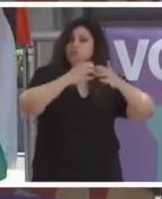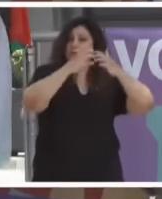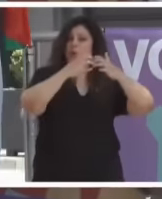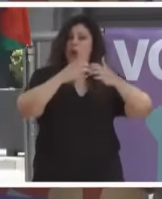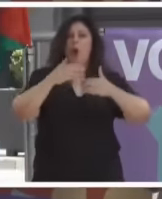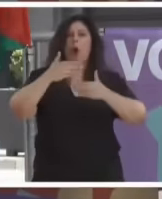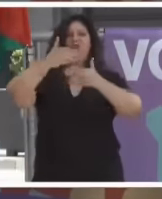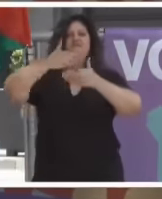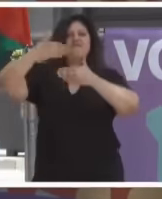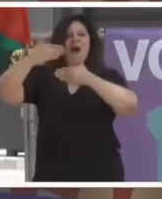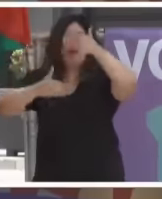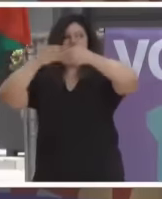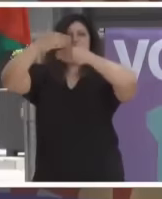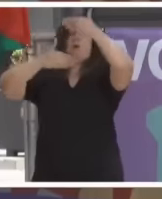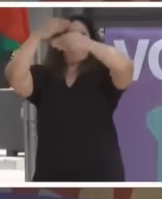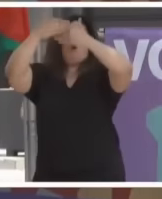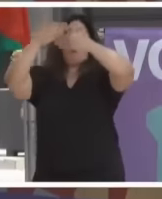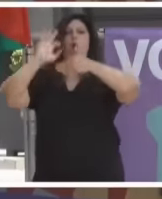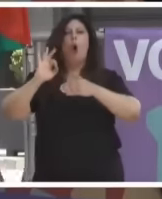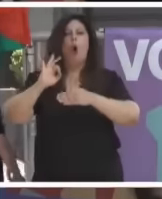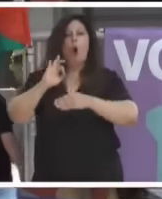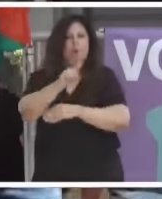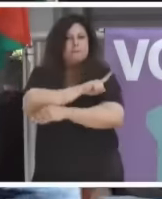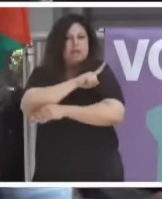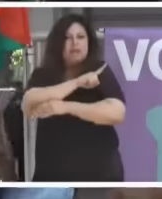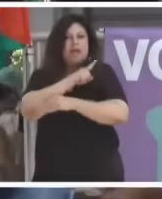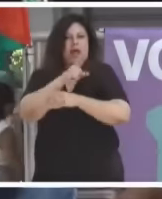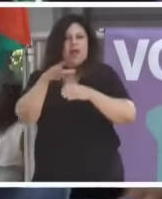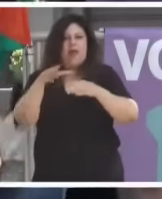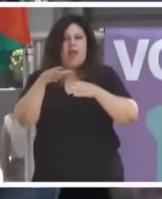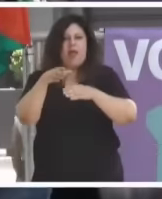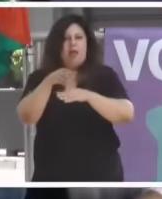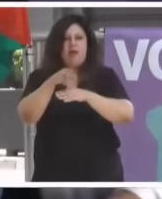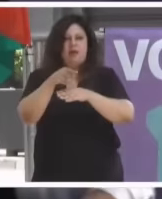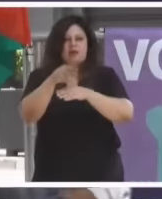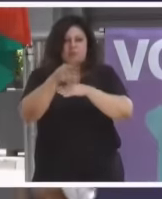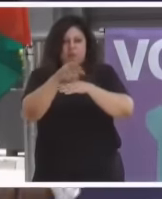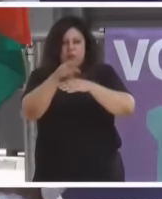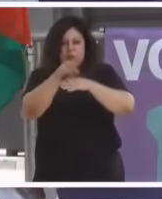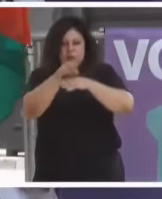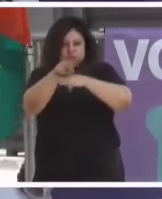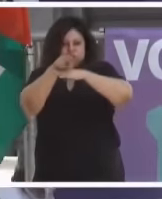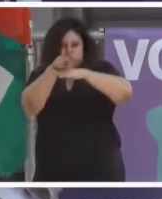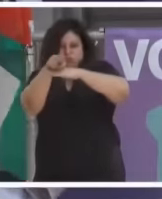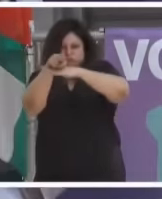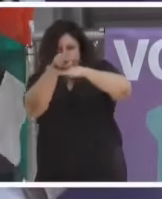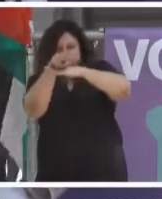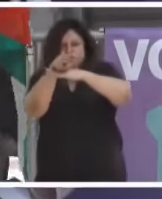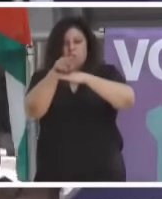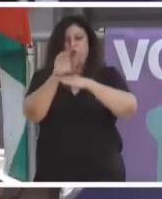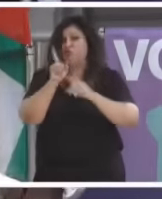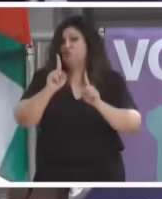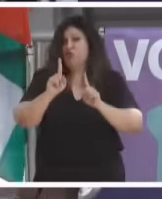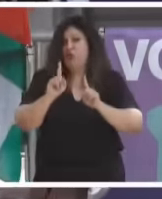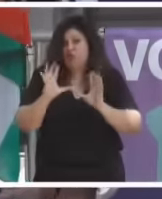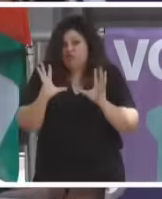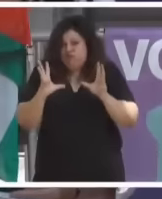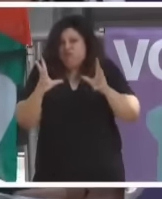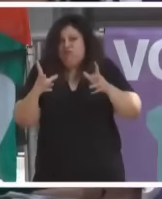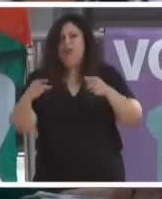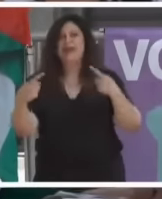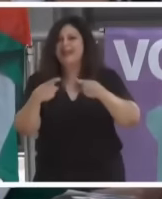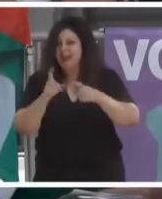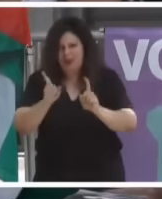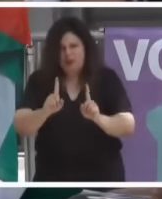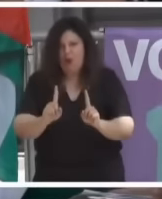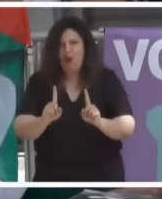más altas, ni poniendo un buque de la Armada apuntando, por ejemplo, a personas migrantes. La seguridad